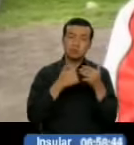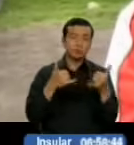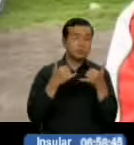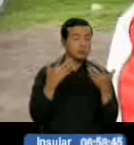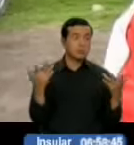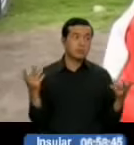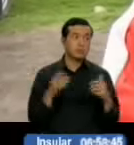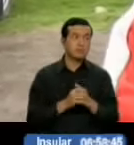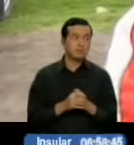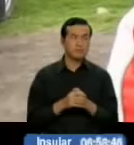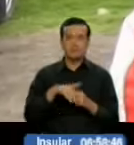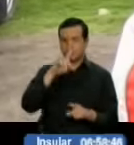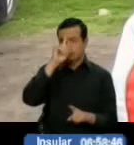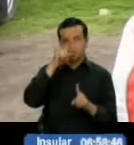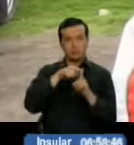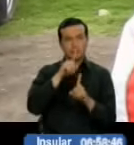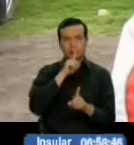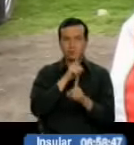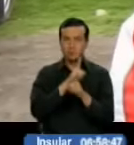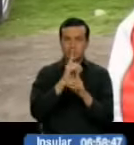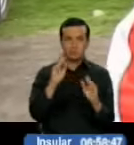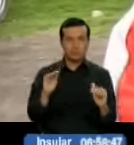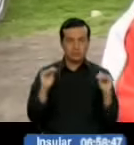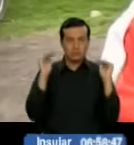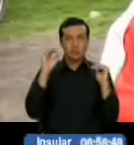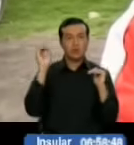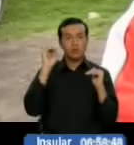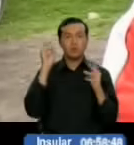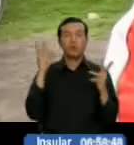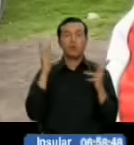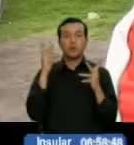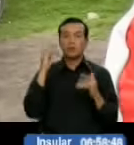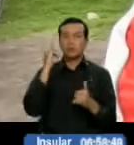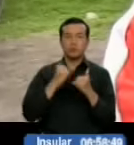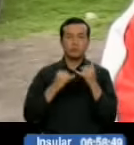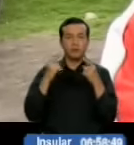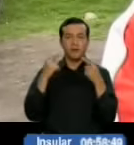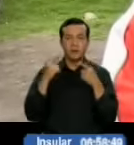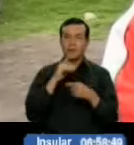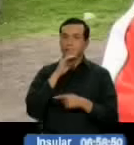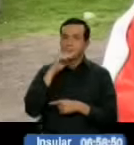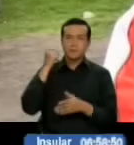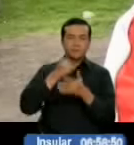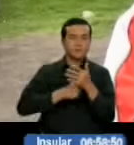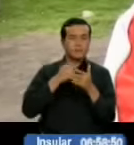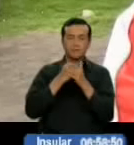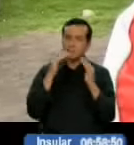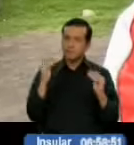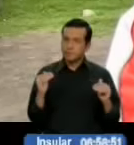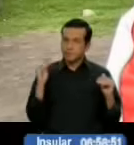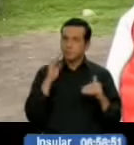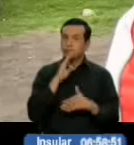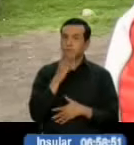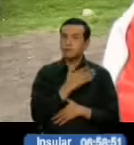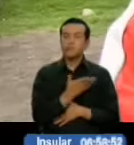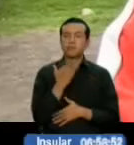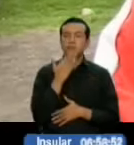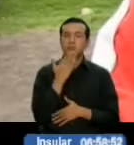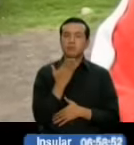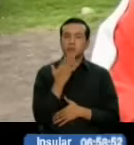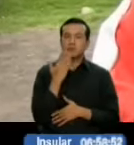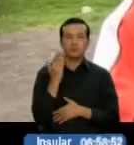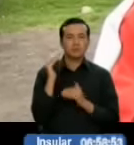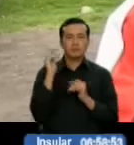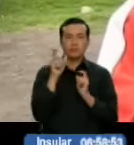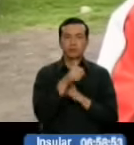así que bueno, ese es el objetivo, conseguir una copa o tratar de llegar a la final, así que yo siempre quiero pelear lo más alto, quiero estar siempre en los